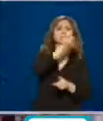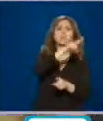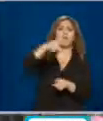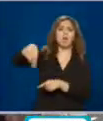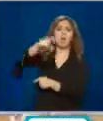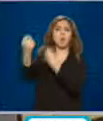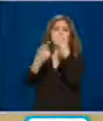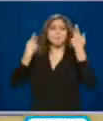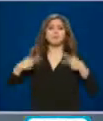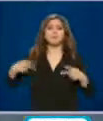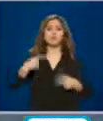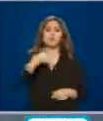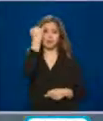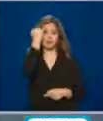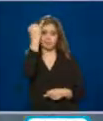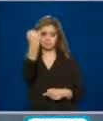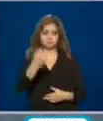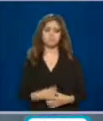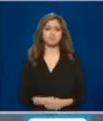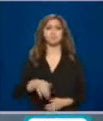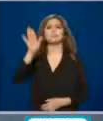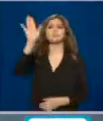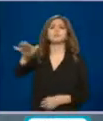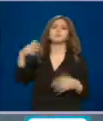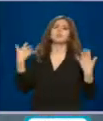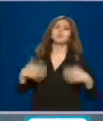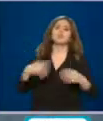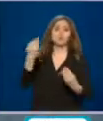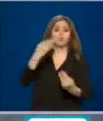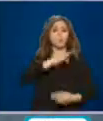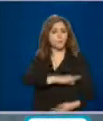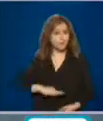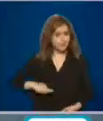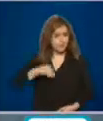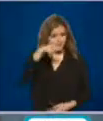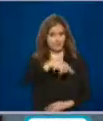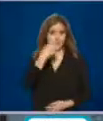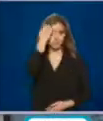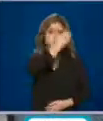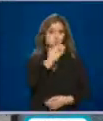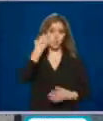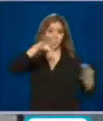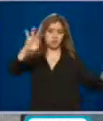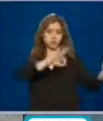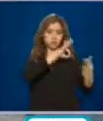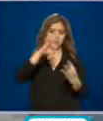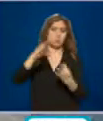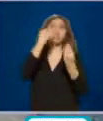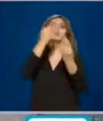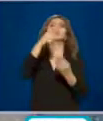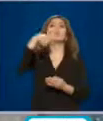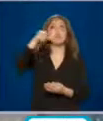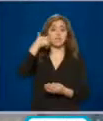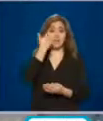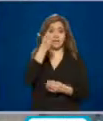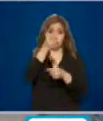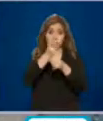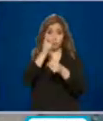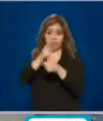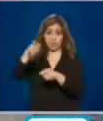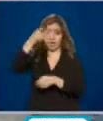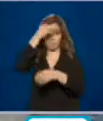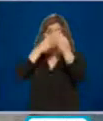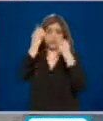idea, ¿no? Oiga, maestro, pues felicidades por la Escuela del Mariachi. Muchas gracias por asistir e invitamos a todo el mundo que quiera aprender la música de mariachi, estamos a sus